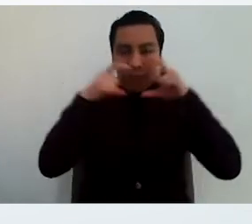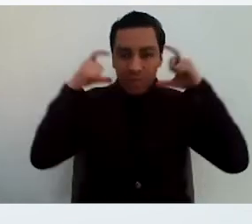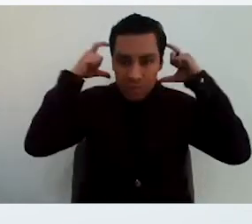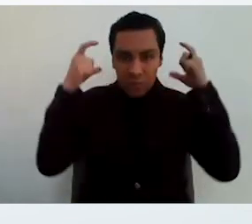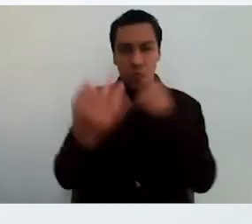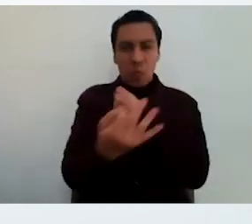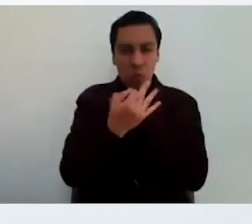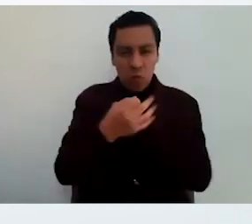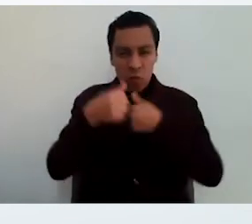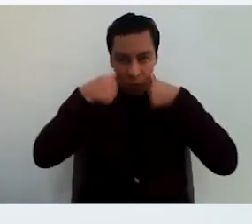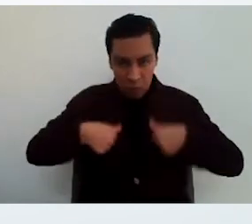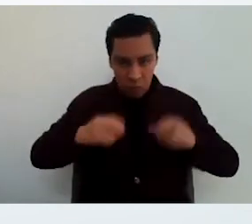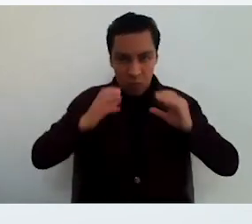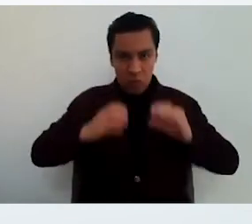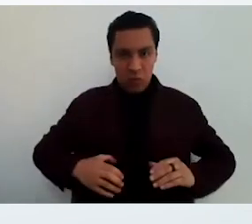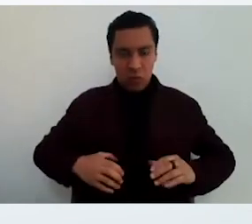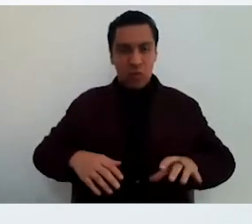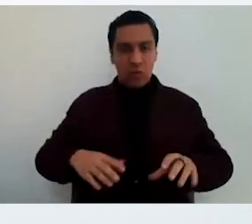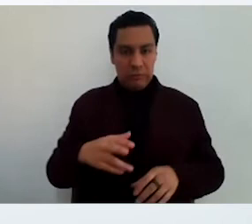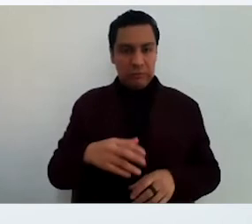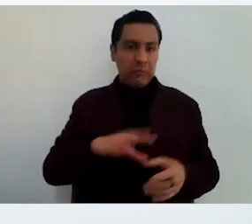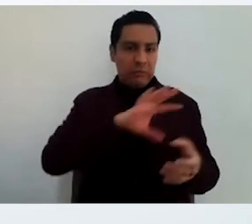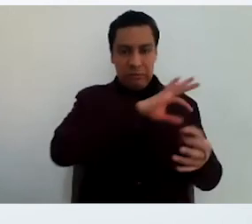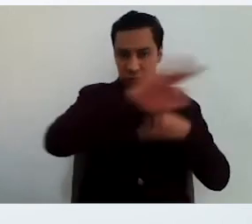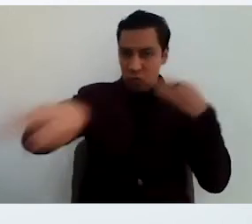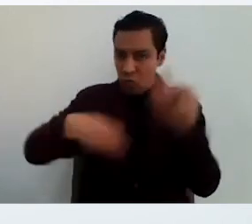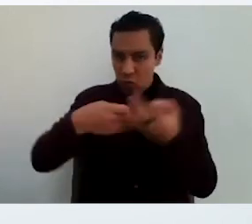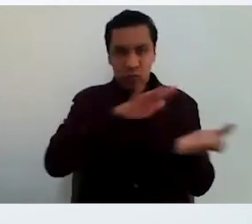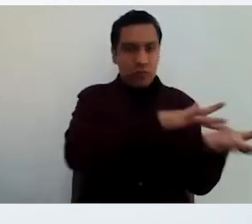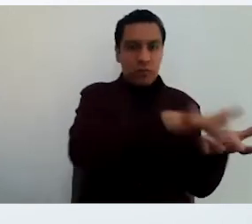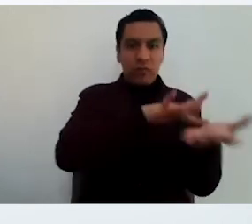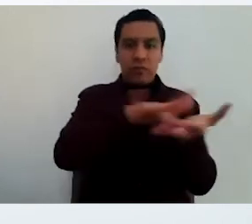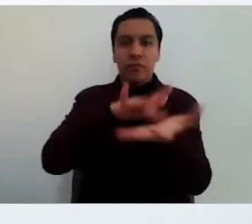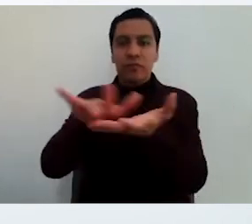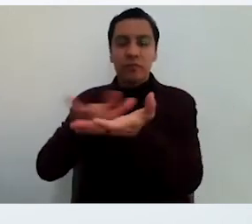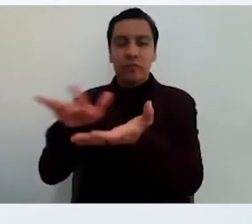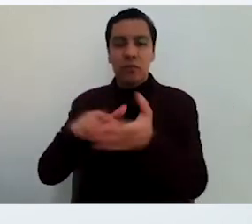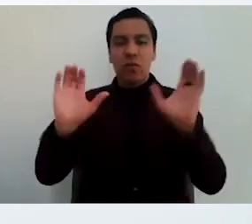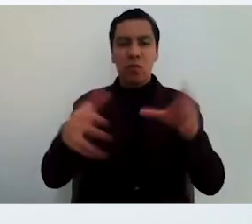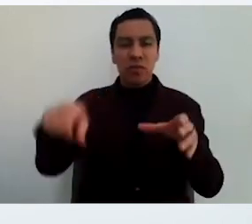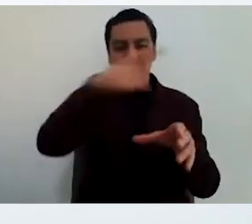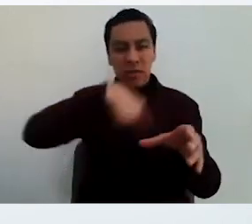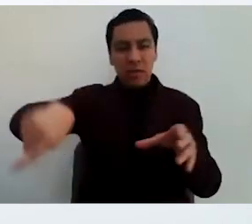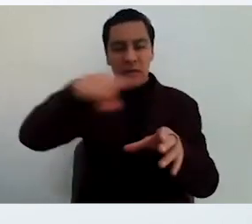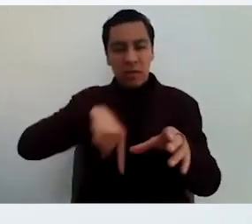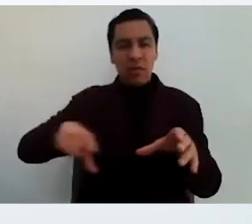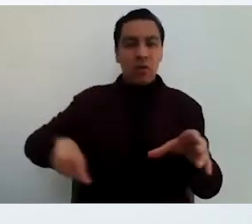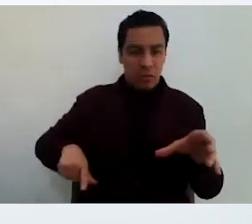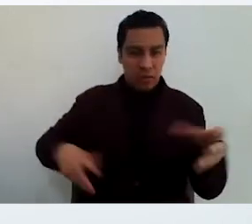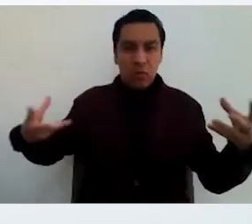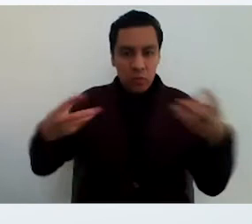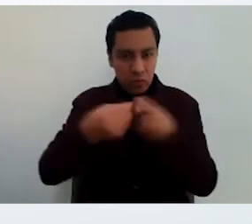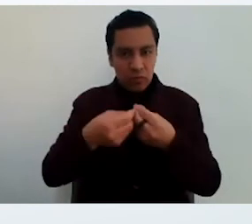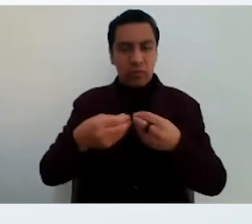se tiene que hacer de manera colectiva lo necesario por parte de las autoridades. Y aquí